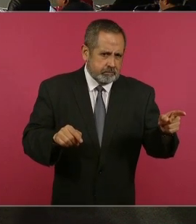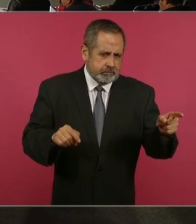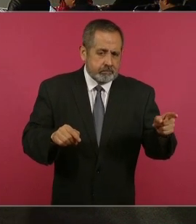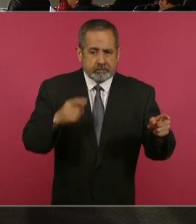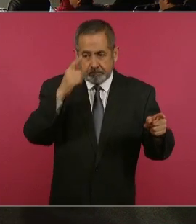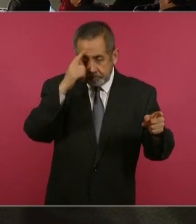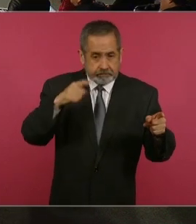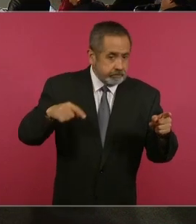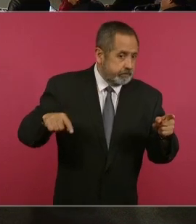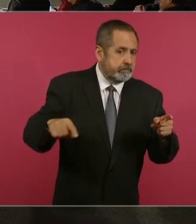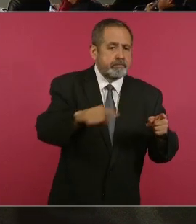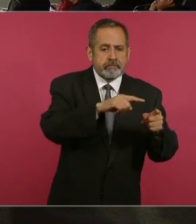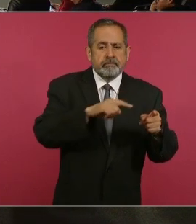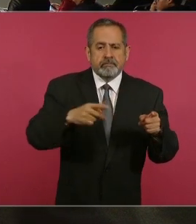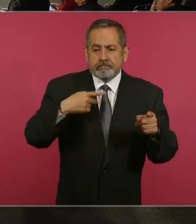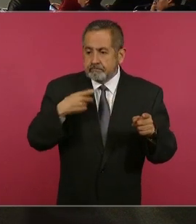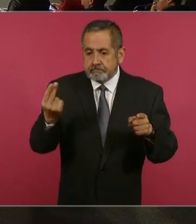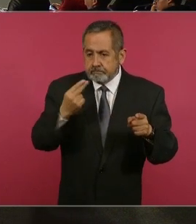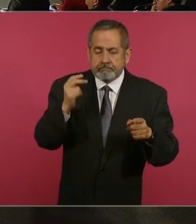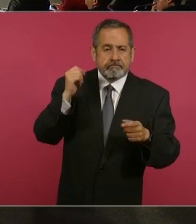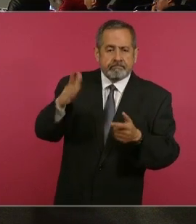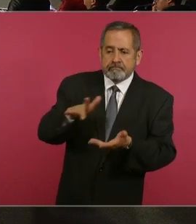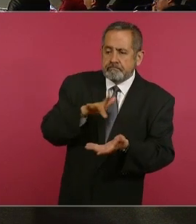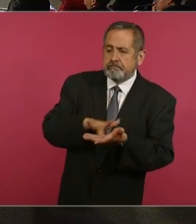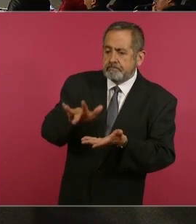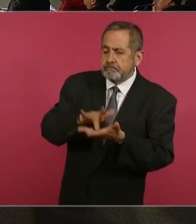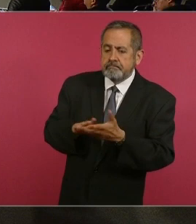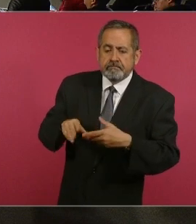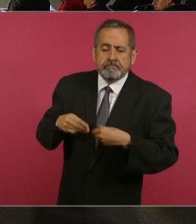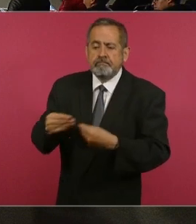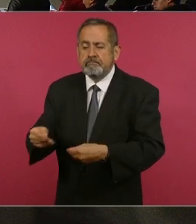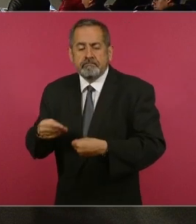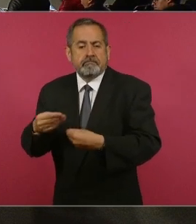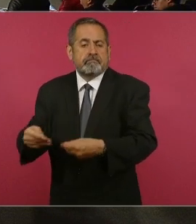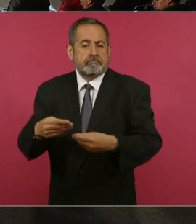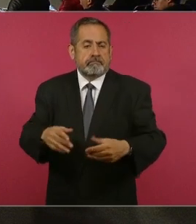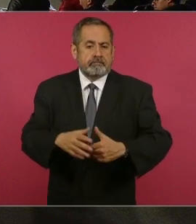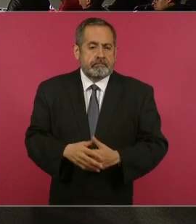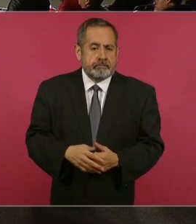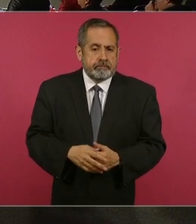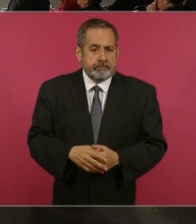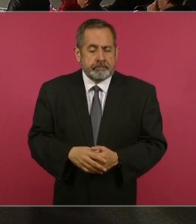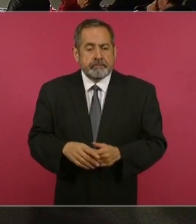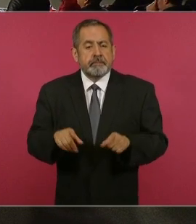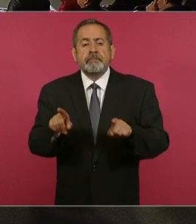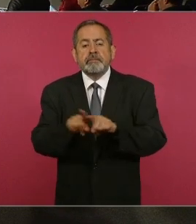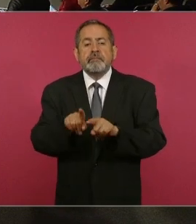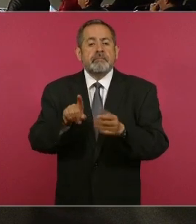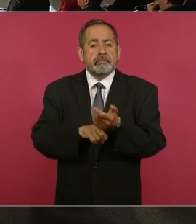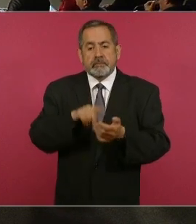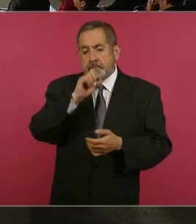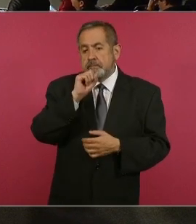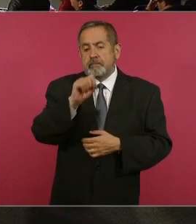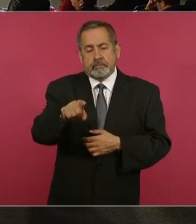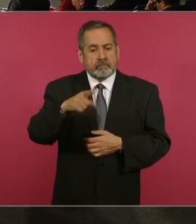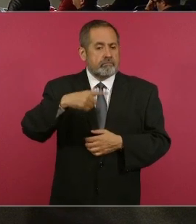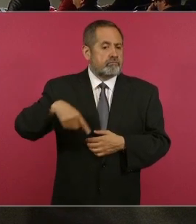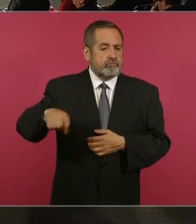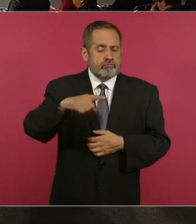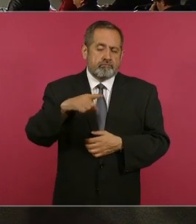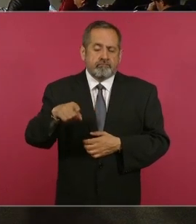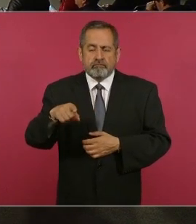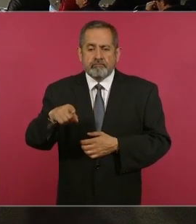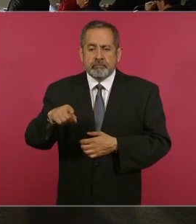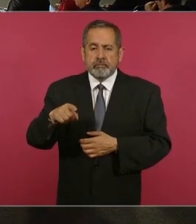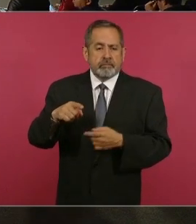a la población que lo requiera. Asimismo, señor presidente, tenemos un centro de mando